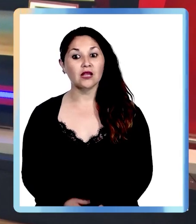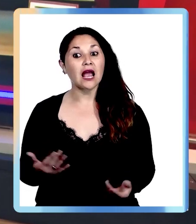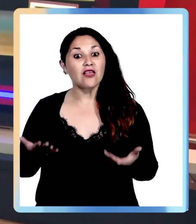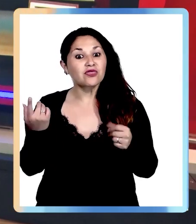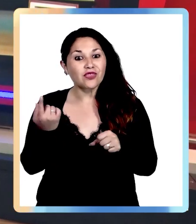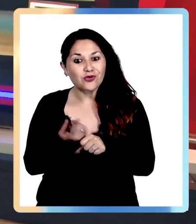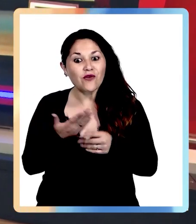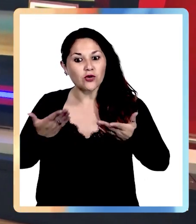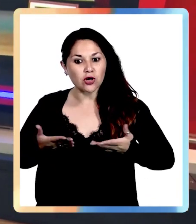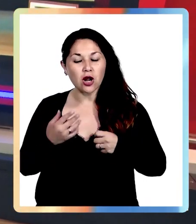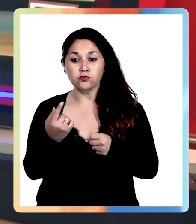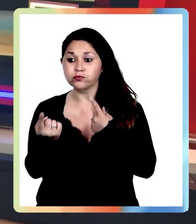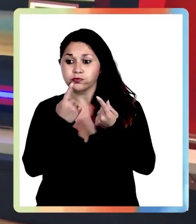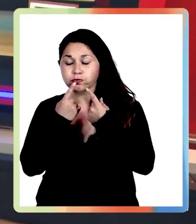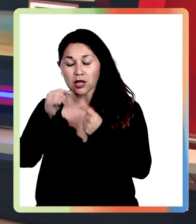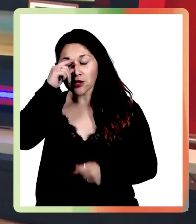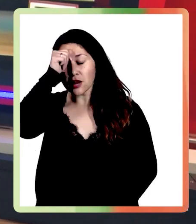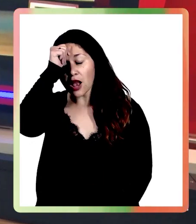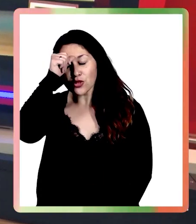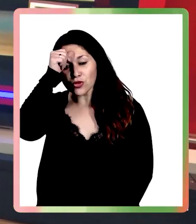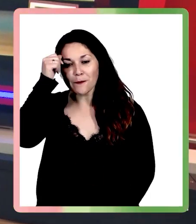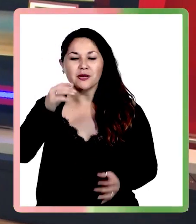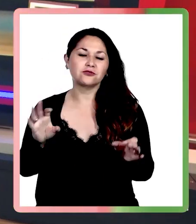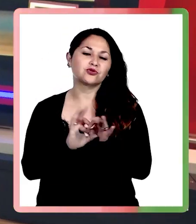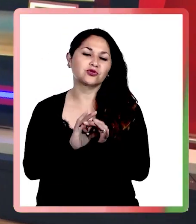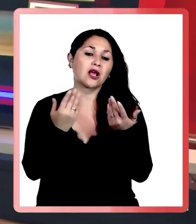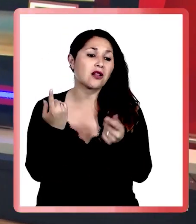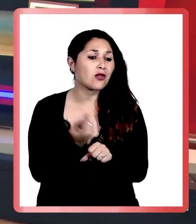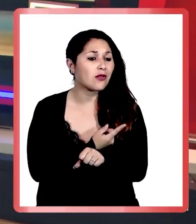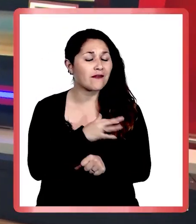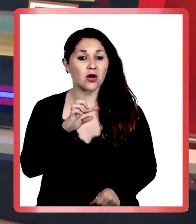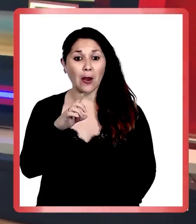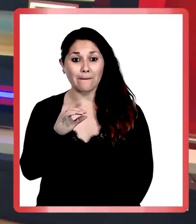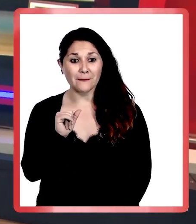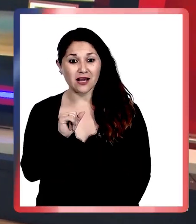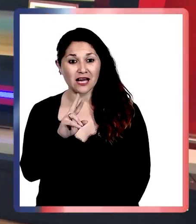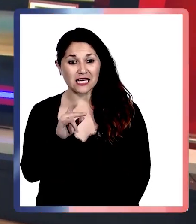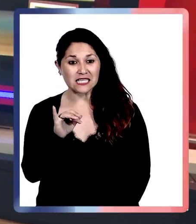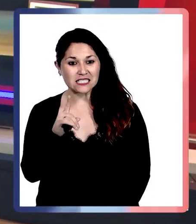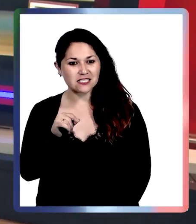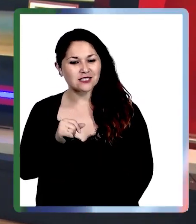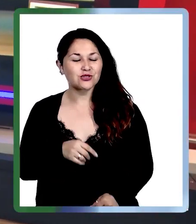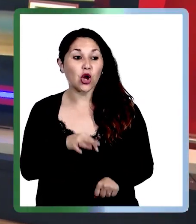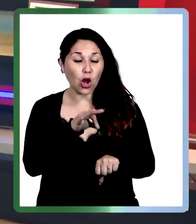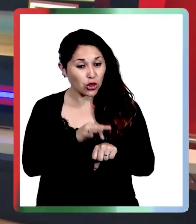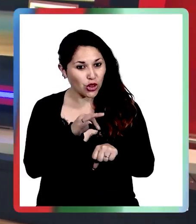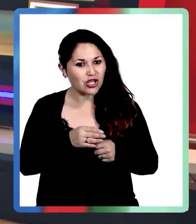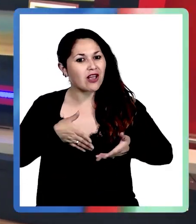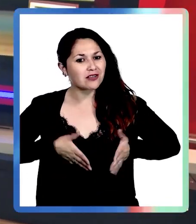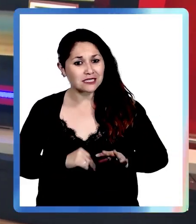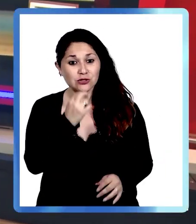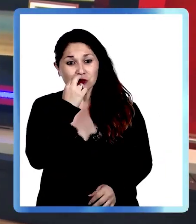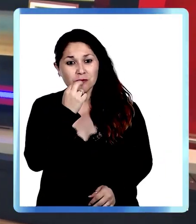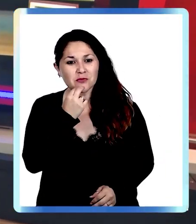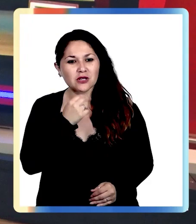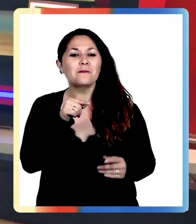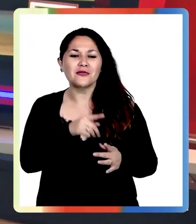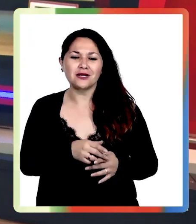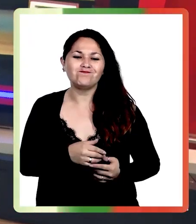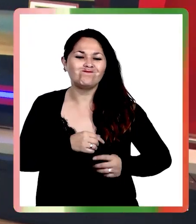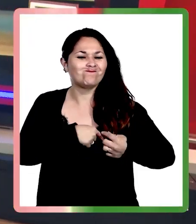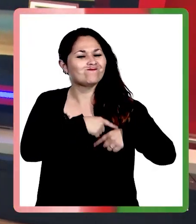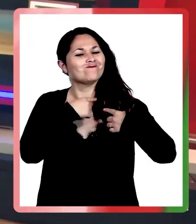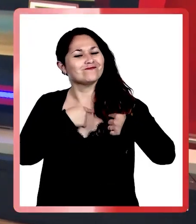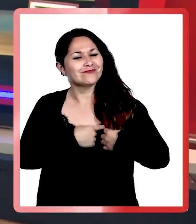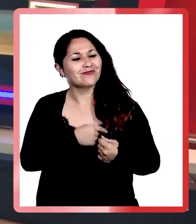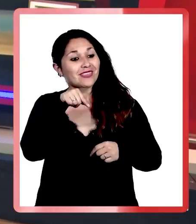estamos de vuelta con la entrevista del domingo de Portavoz Noticias. Quiero darle las gracias nuevamente al doctor París. Ahí está Enrique París, nacido en Puerto Montt, un hombre que tiene el corazón ahí en